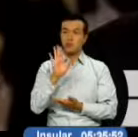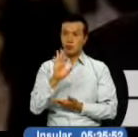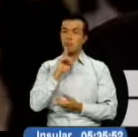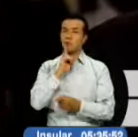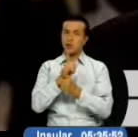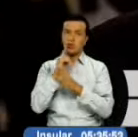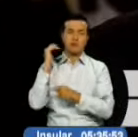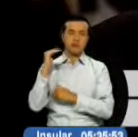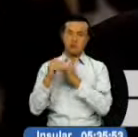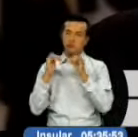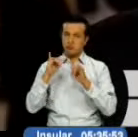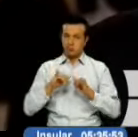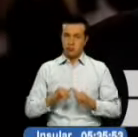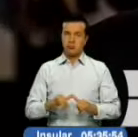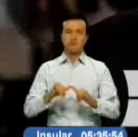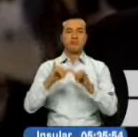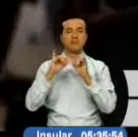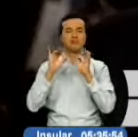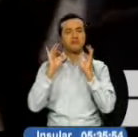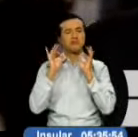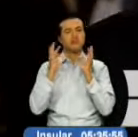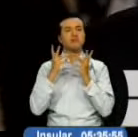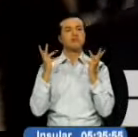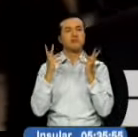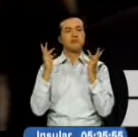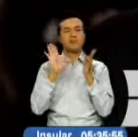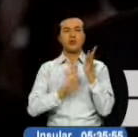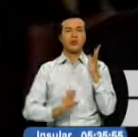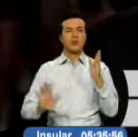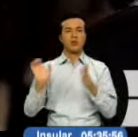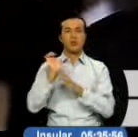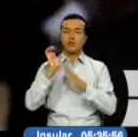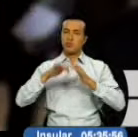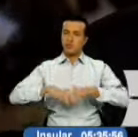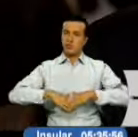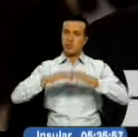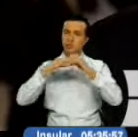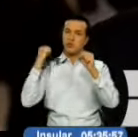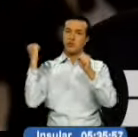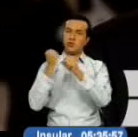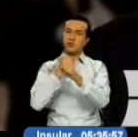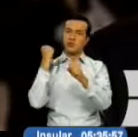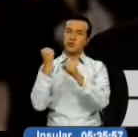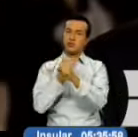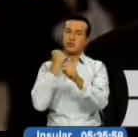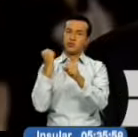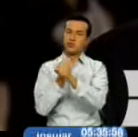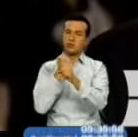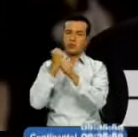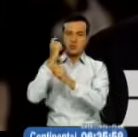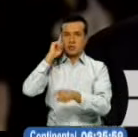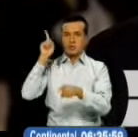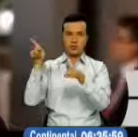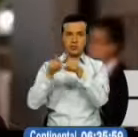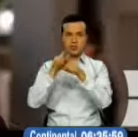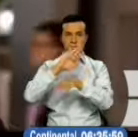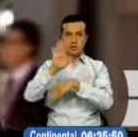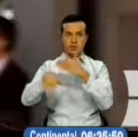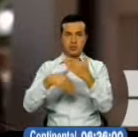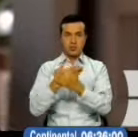pasos necesarios para reconciliar el Ecuador y poder trabajar a través del consenso con todas las partes.